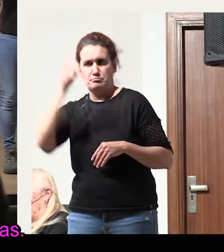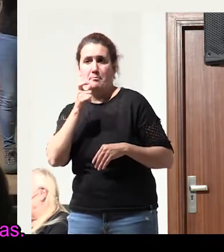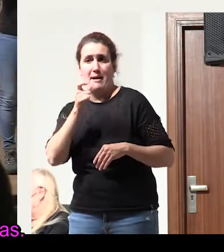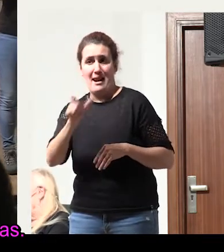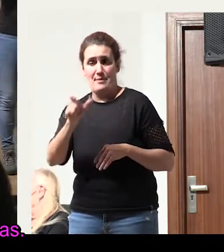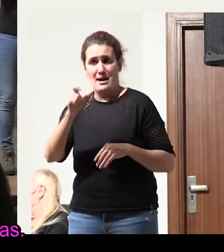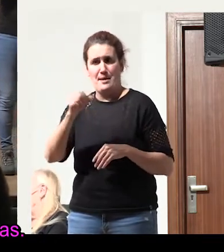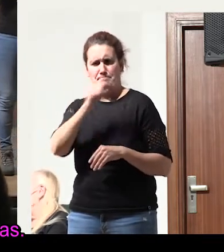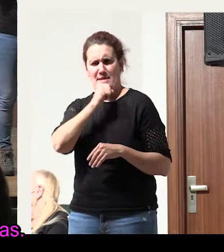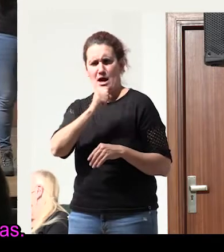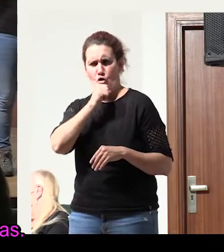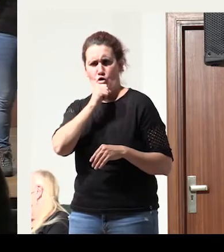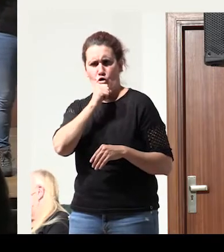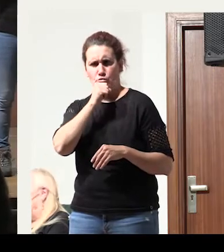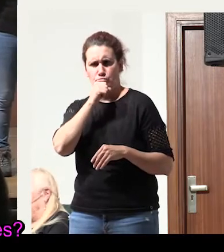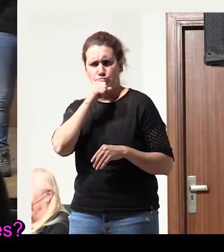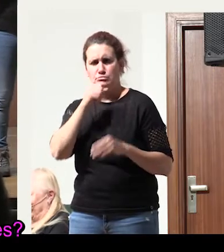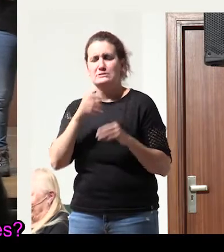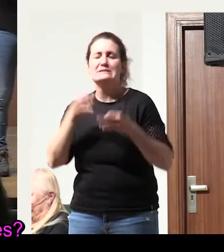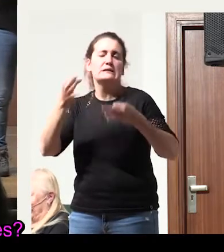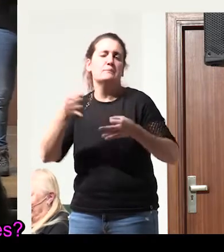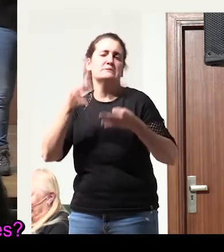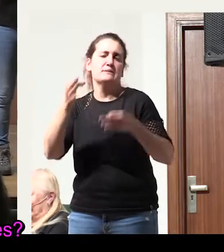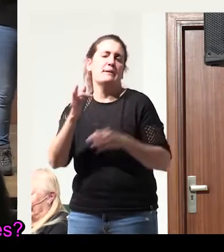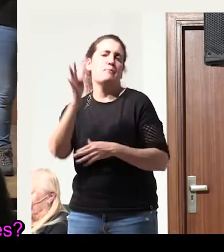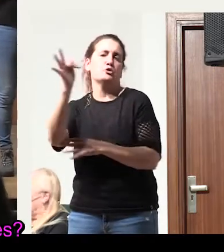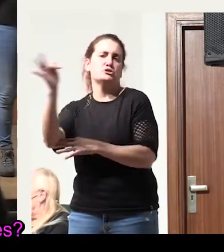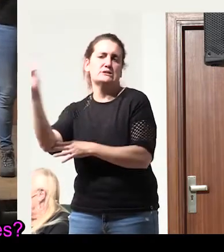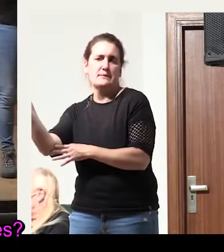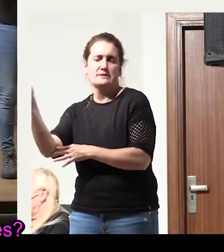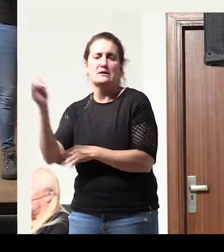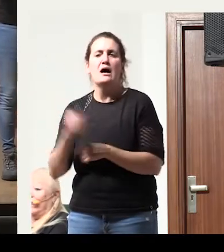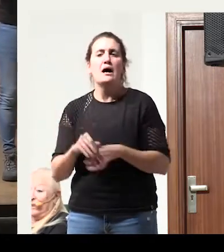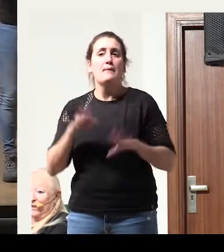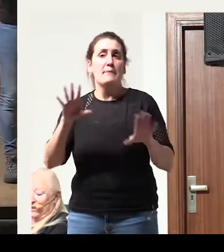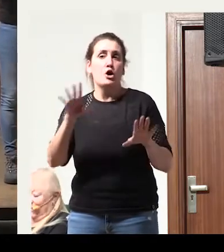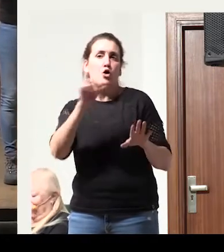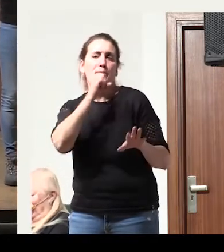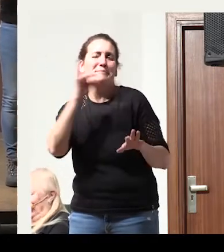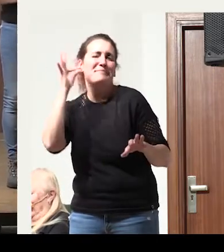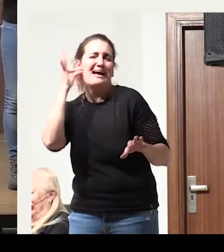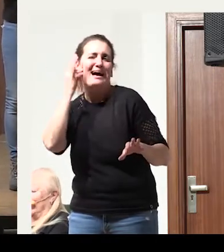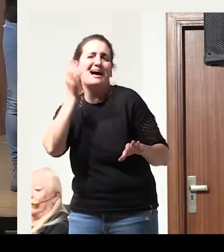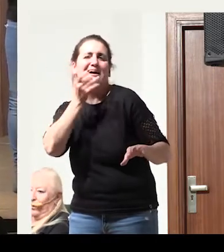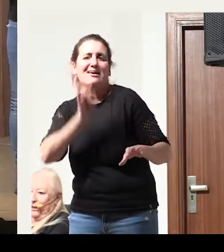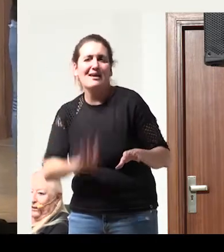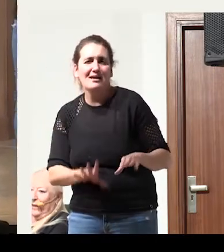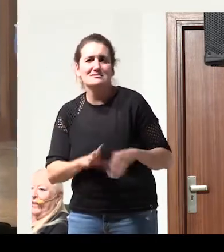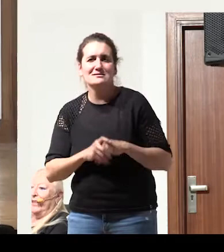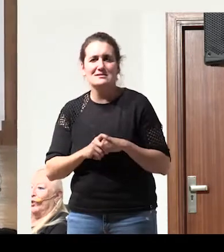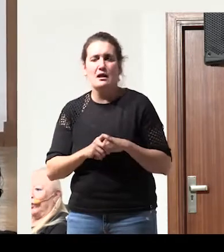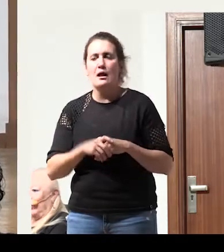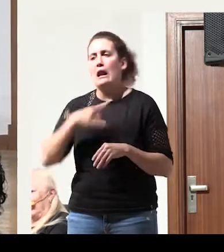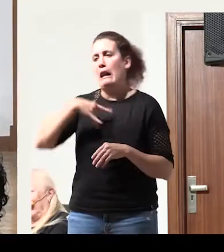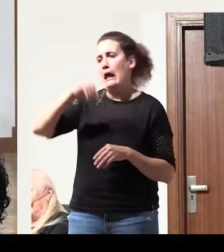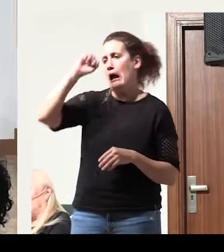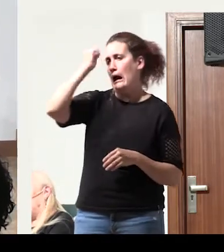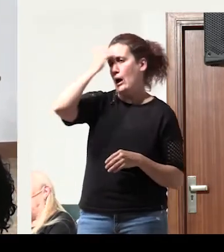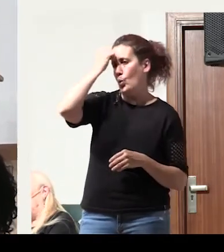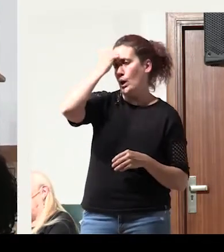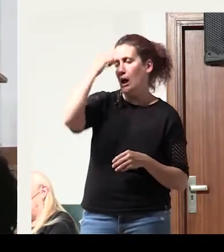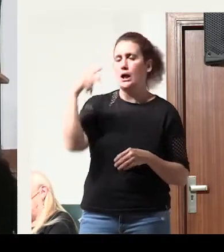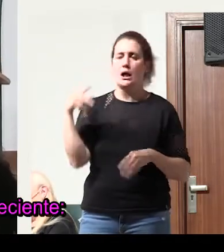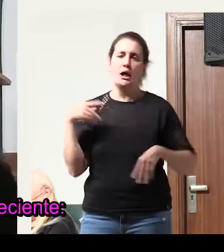connotaciones siempre positivas. Sin embargo, ¿la vieja quién es? La alcahueta, la chocha, la metome en